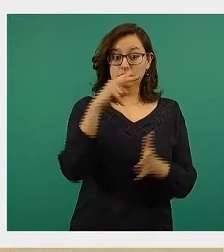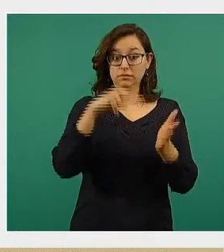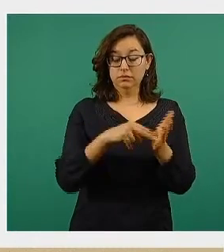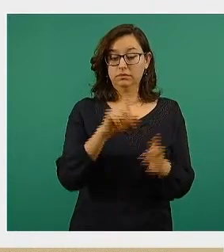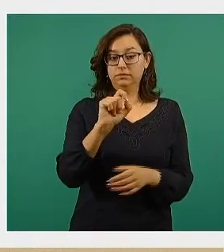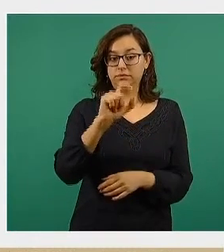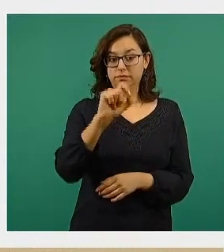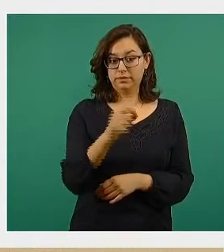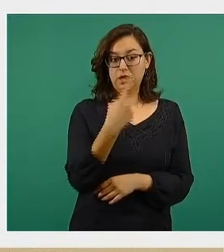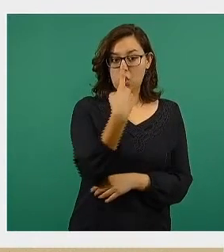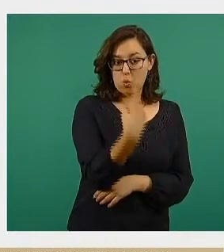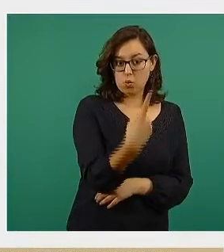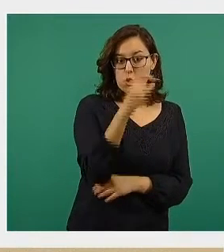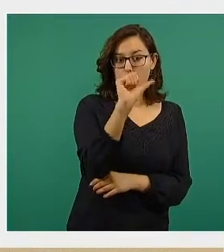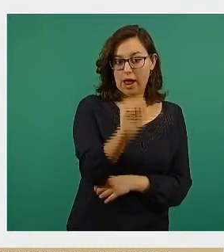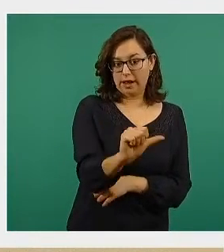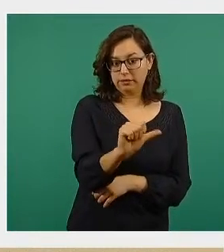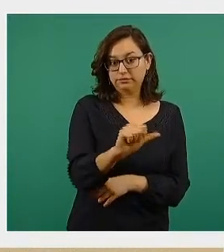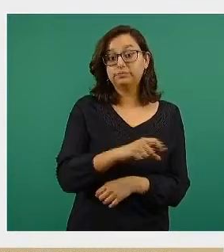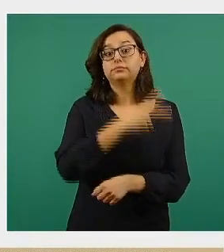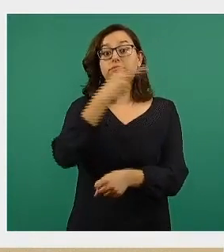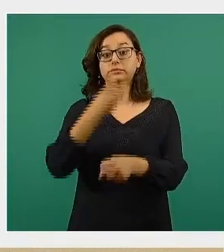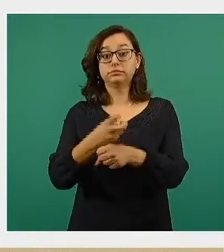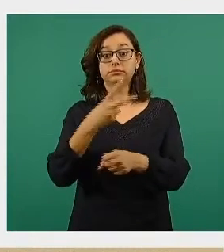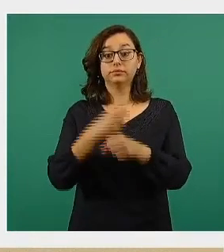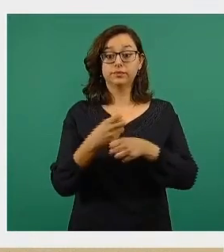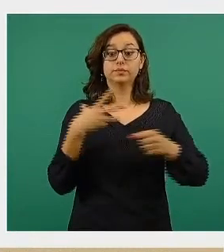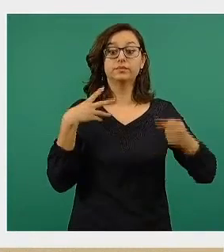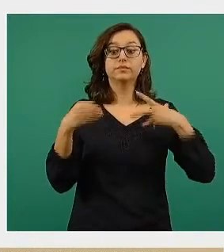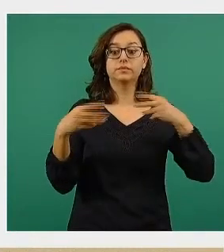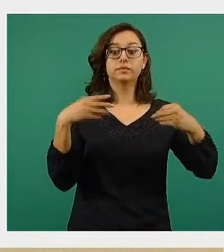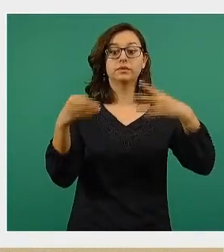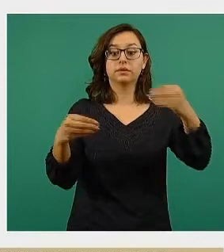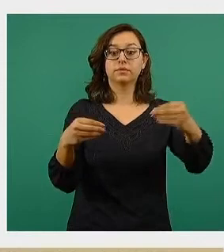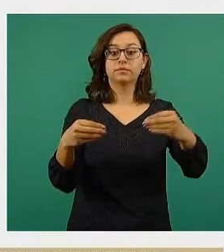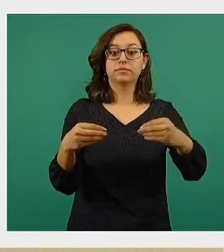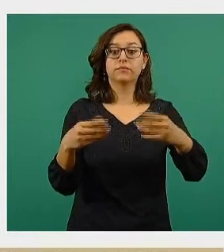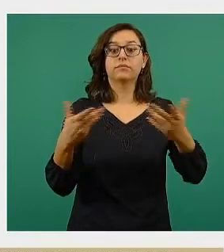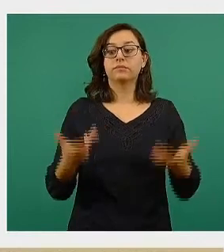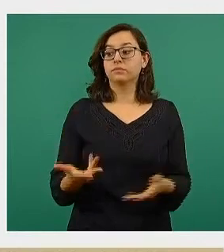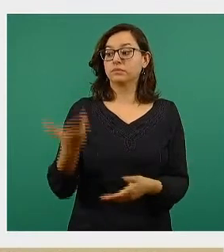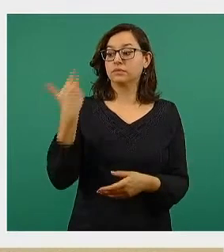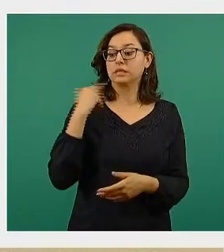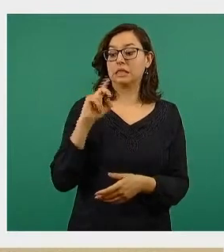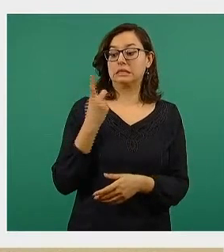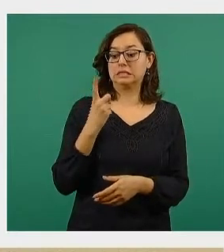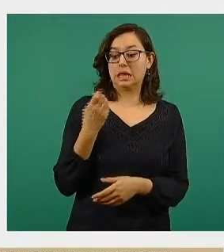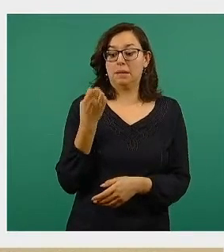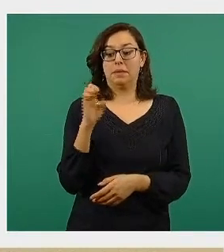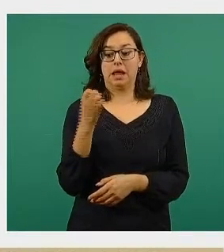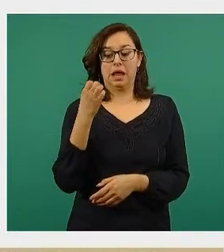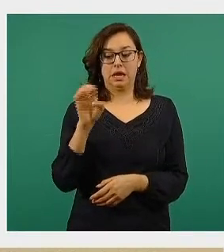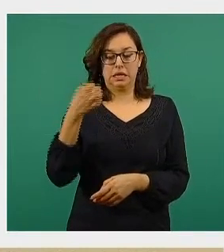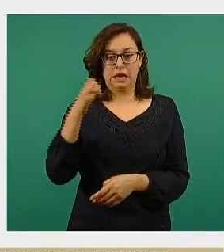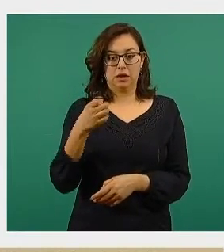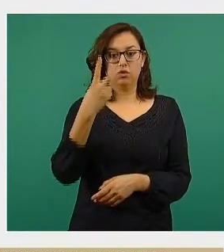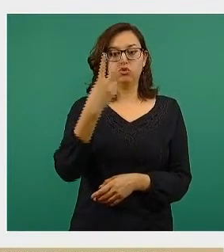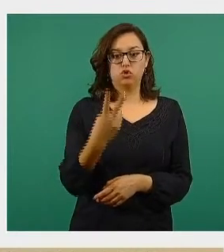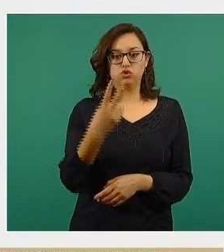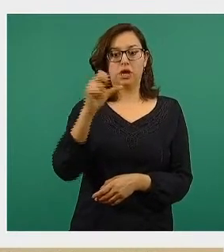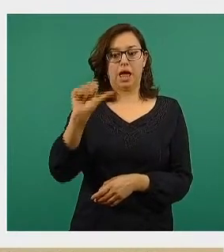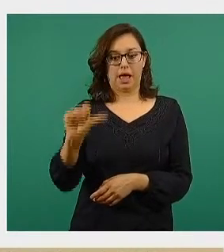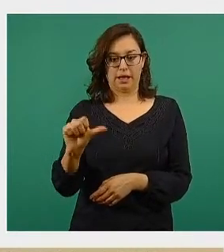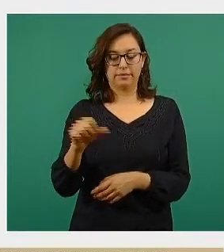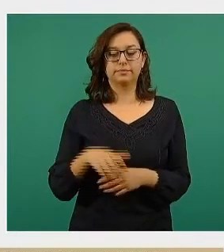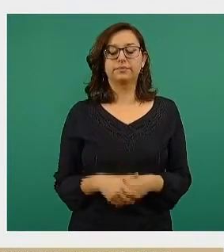1A, y el segundo en la última semana del año pasado, inicios de este año, que está representado como 2A.